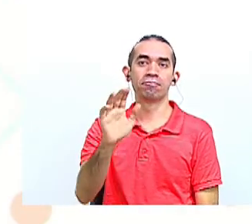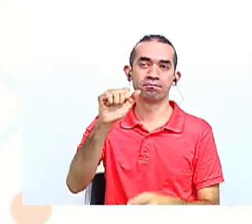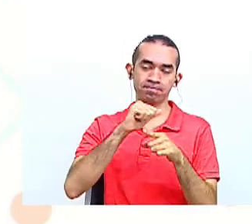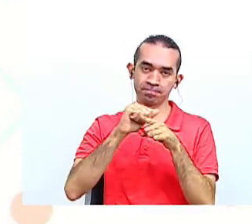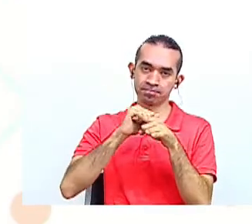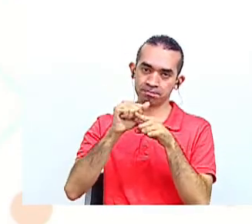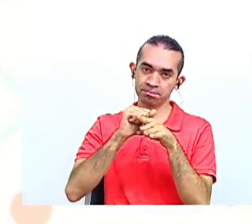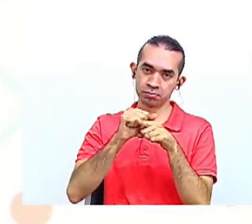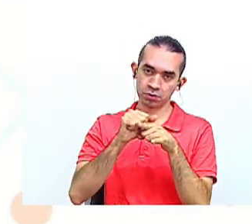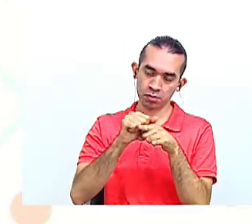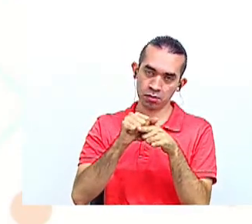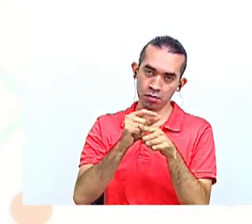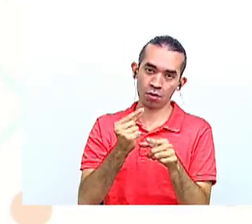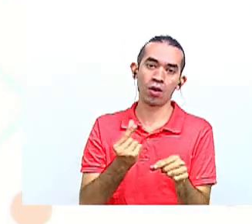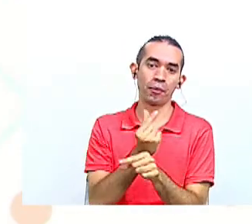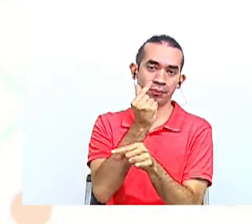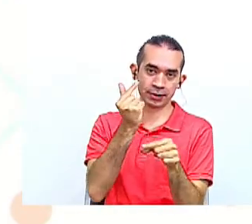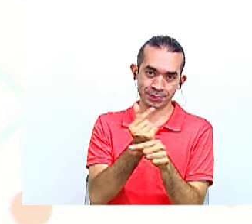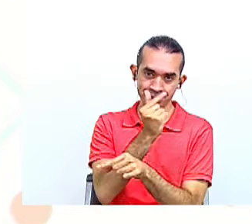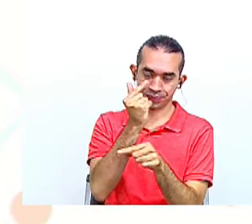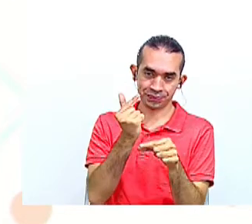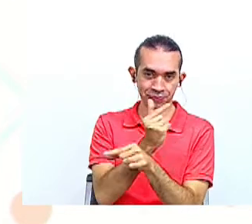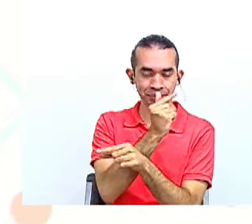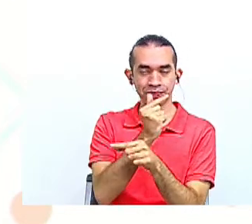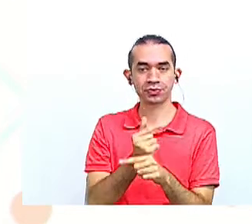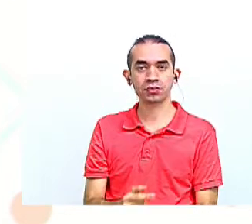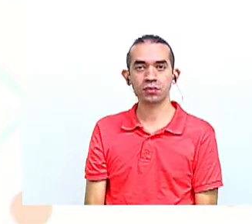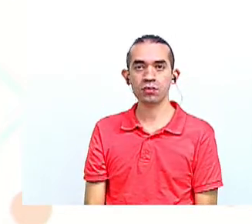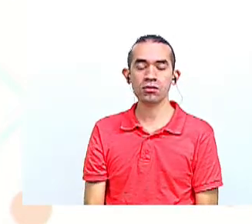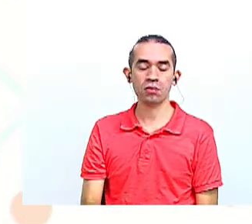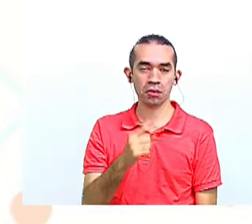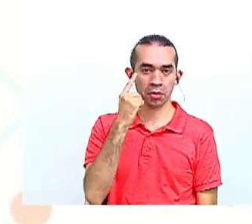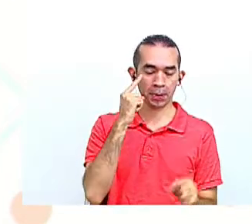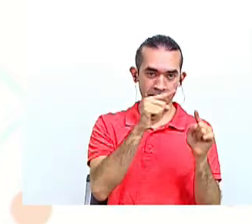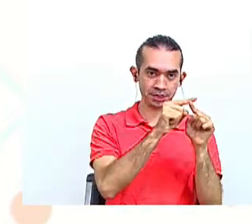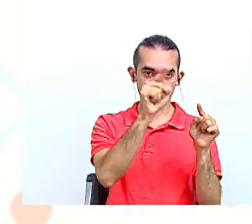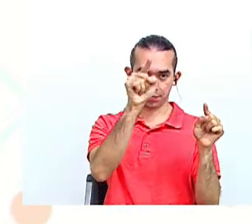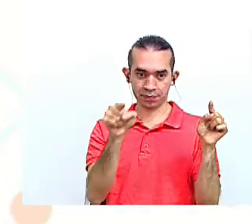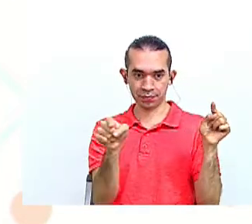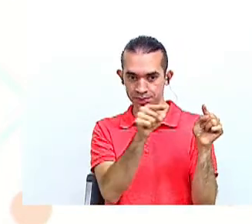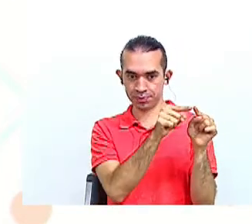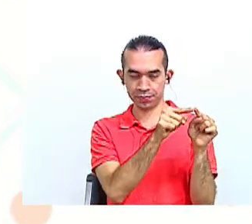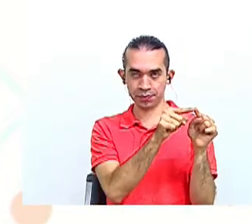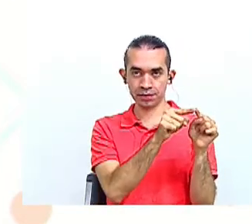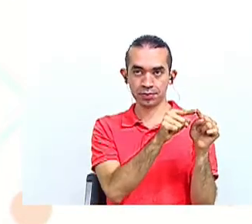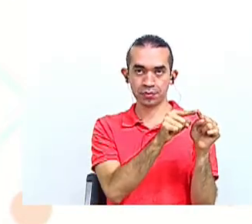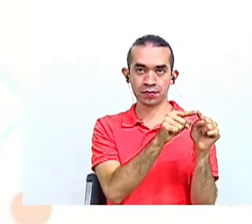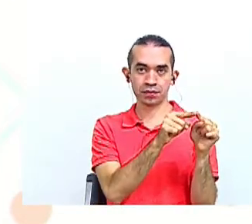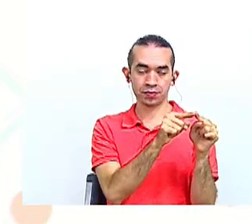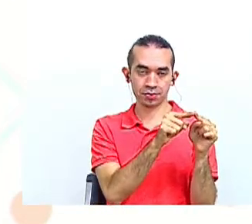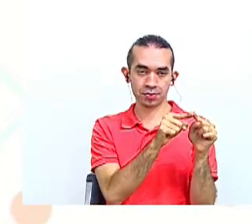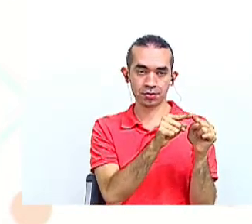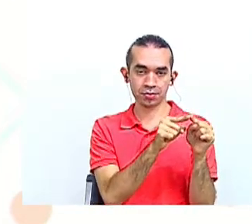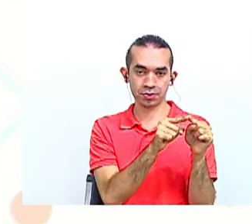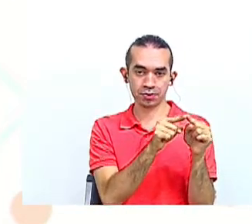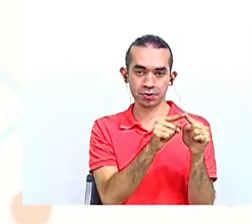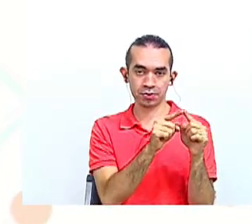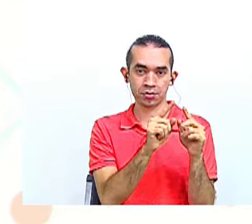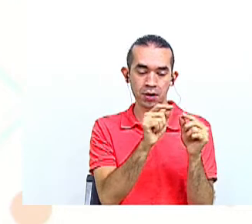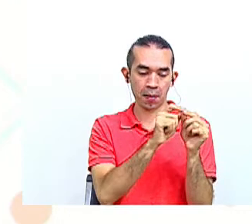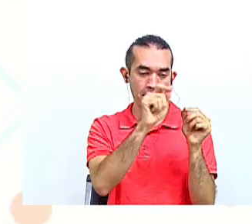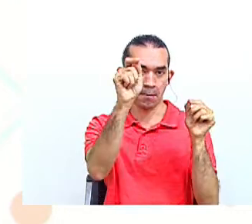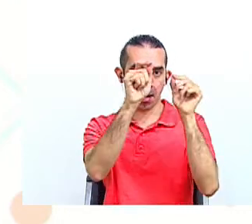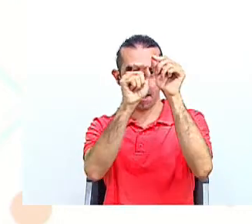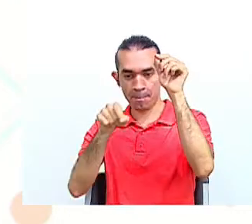Repasemos geometría. Si tenemos un triángulo y nos piden que encontremos la medida de